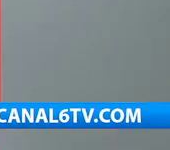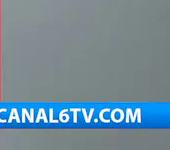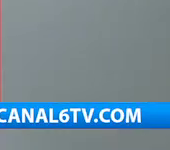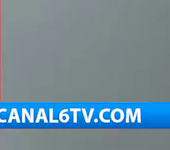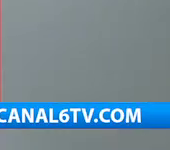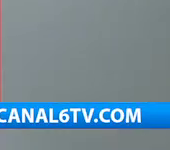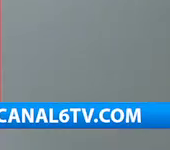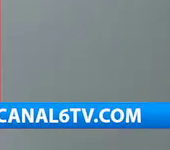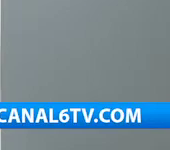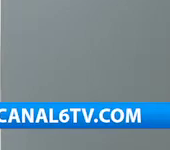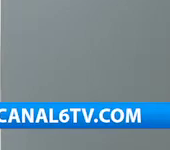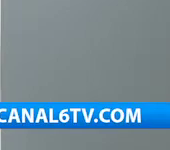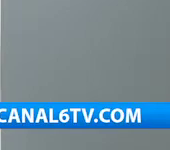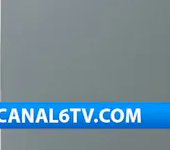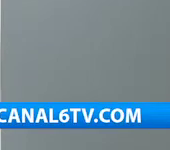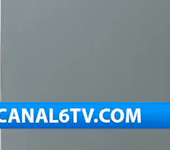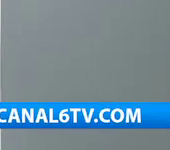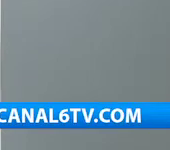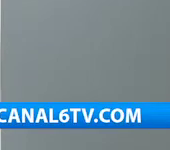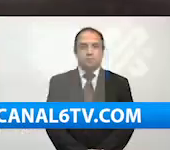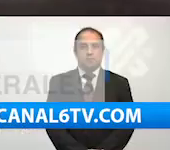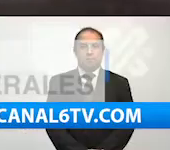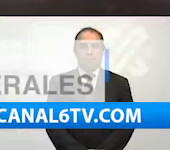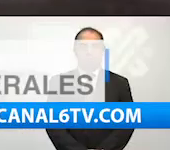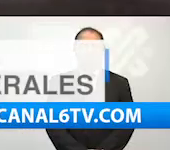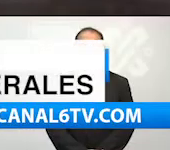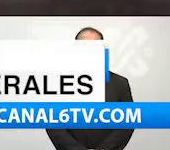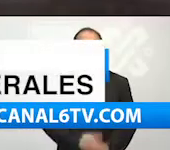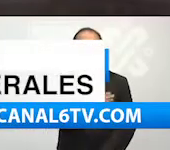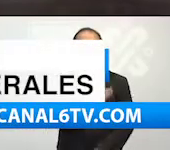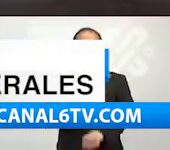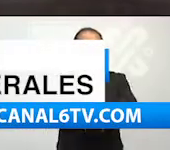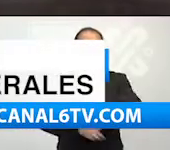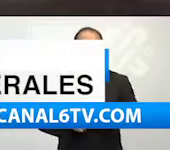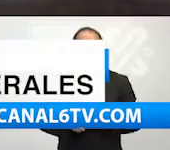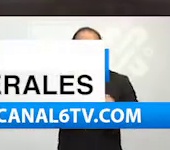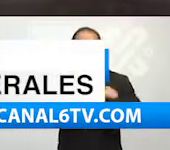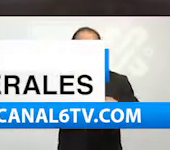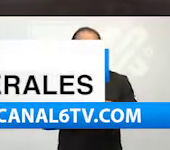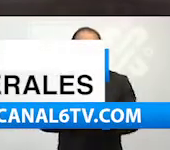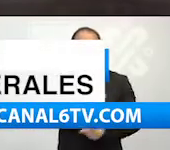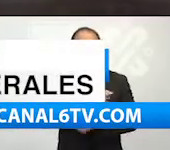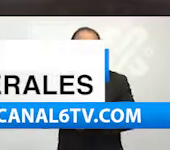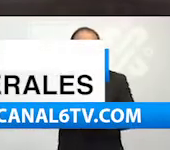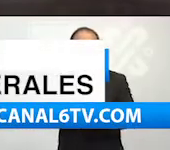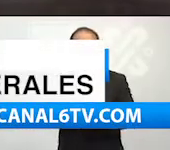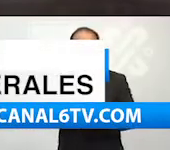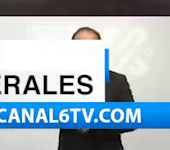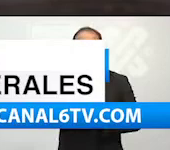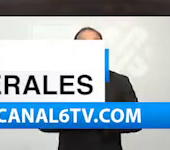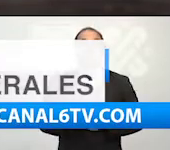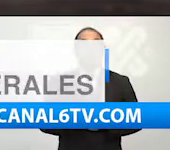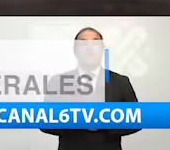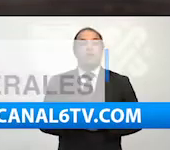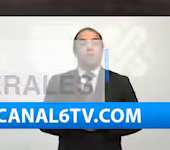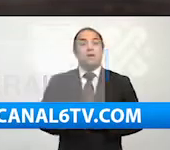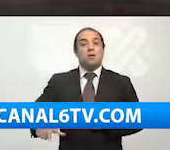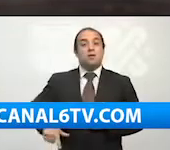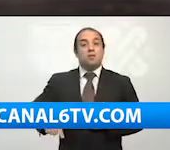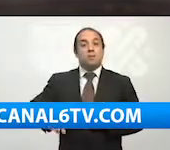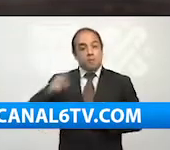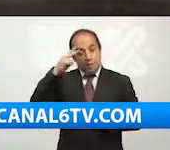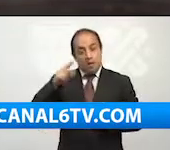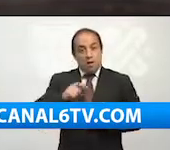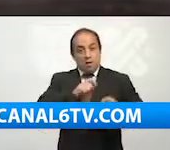de abril y tiene una duración de 60 días mismo claudia sheinbaum jefe de gobierno de la ciudad de mexico informó que